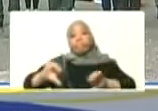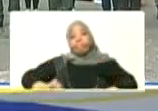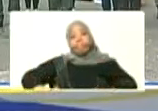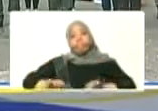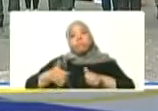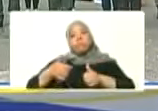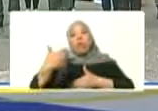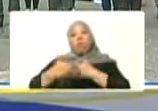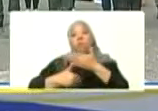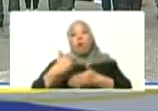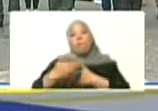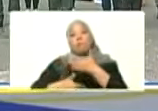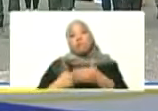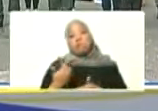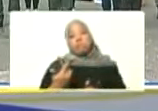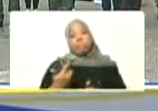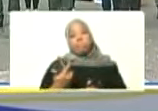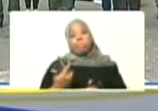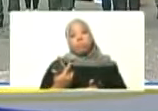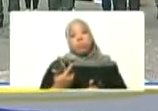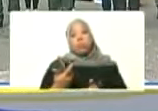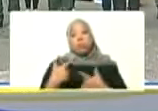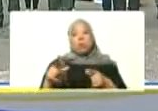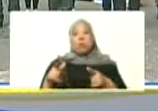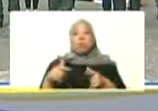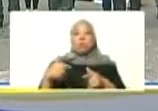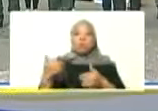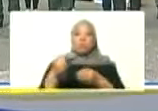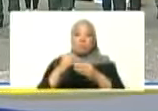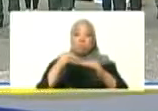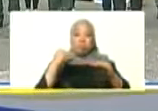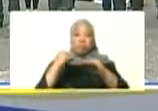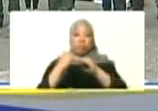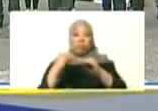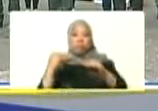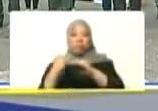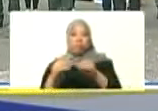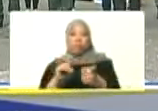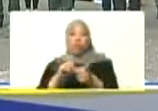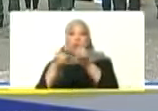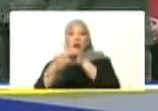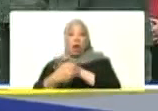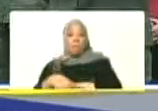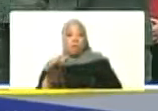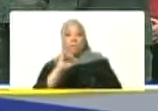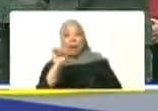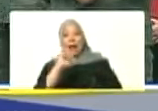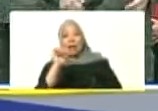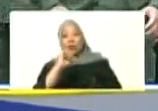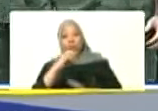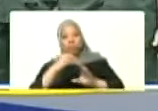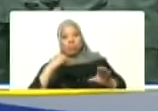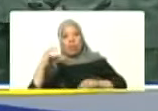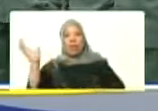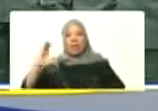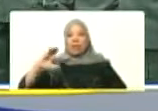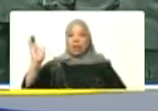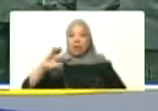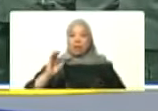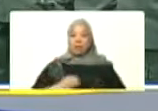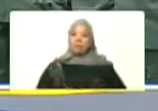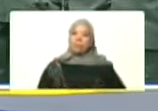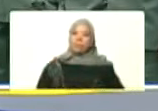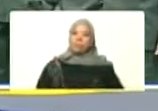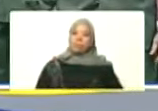lagunas, y llenó de cemento caótico a la ciudad capital, Caracas.